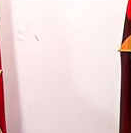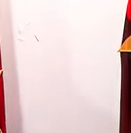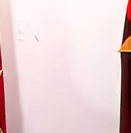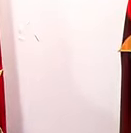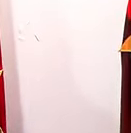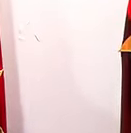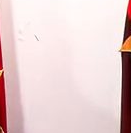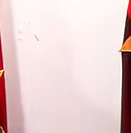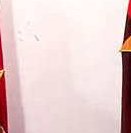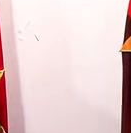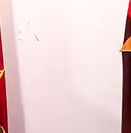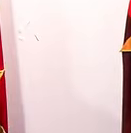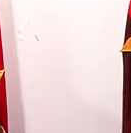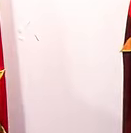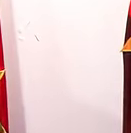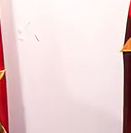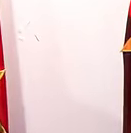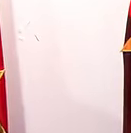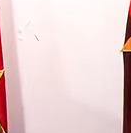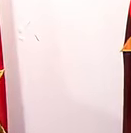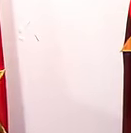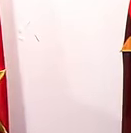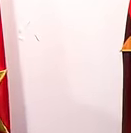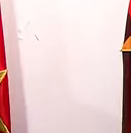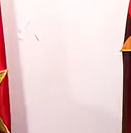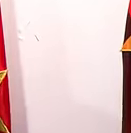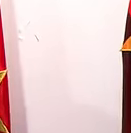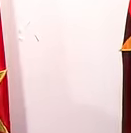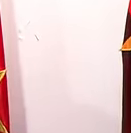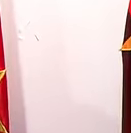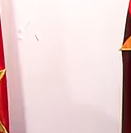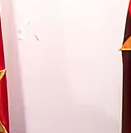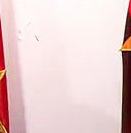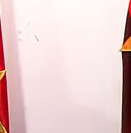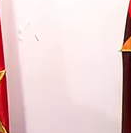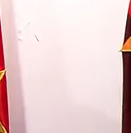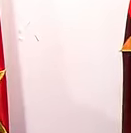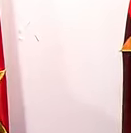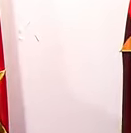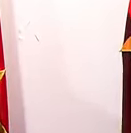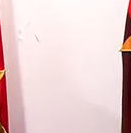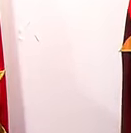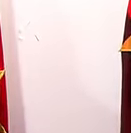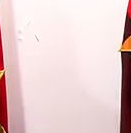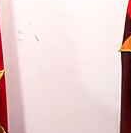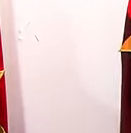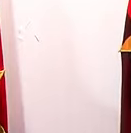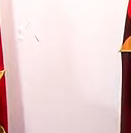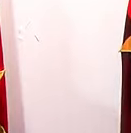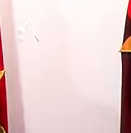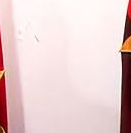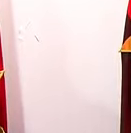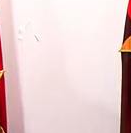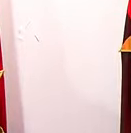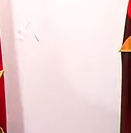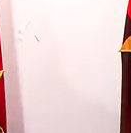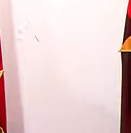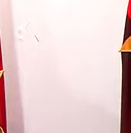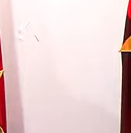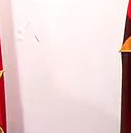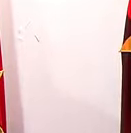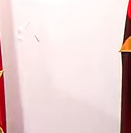al folclor de nuestro departamento, están esta noche acompañándonos. Y en esta vez, como lo acabamos de mencionar, presentando